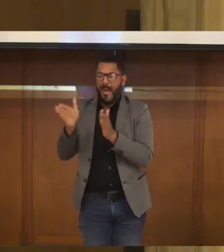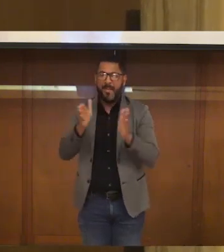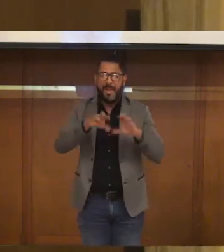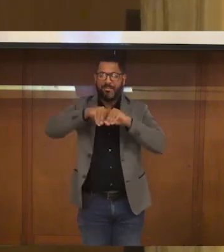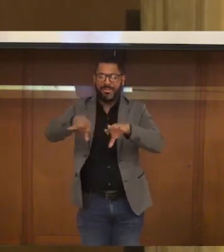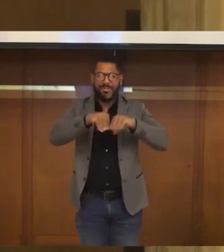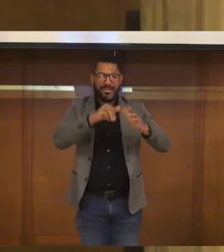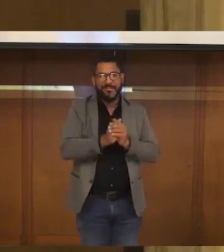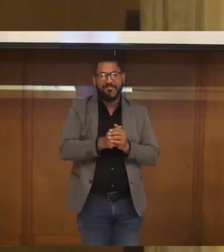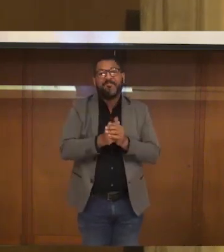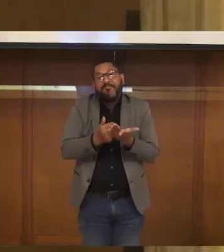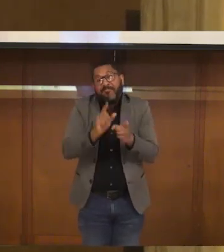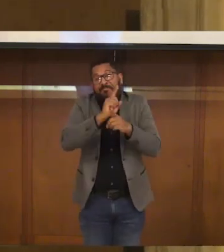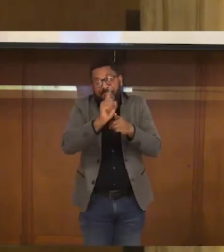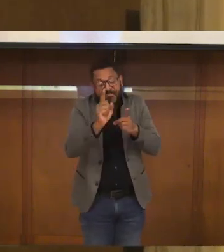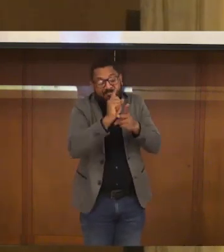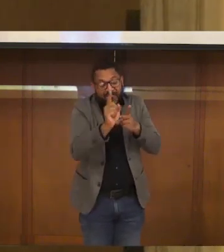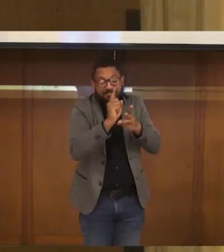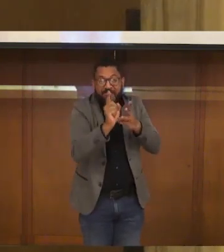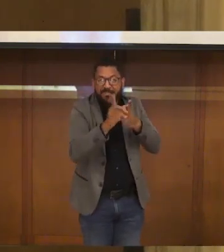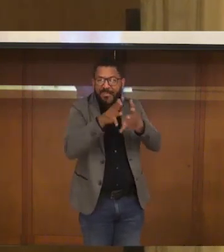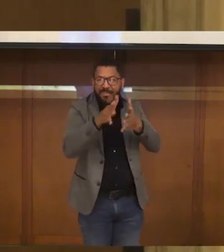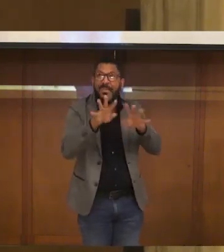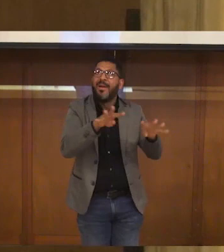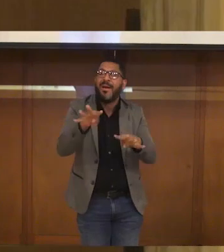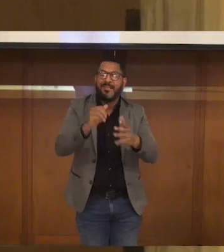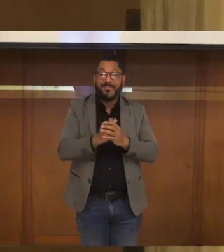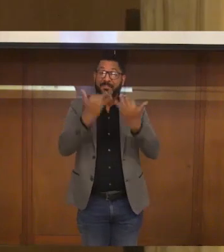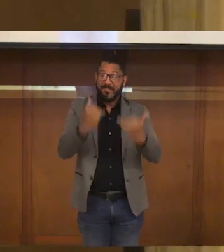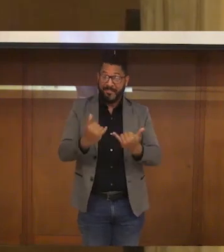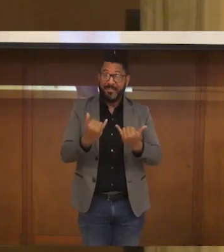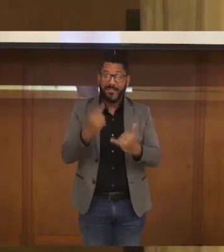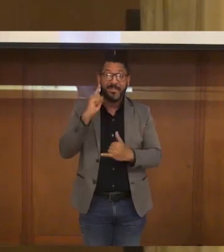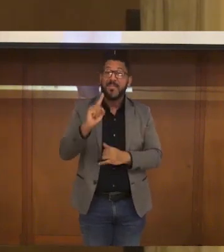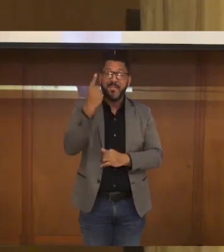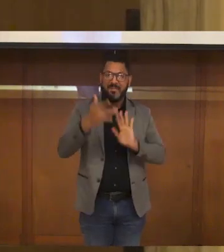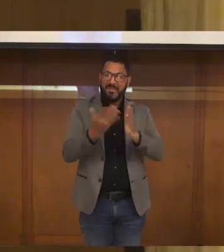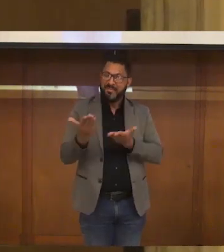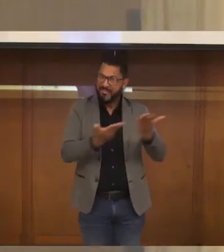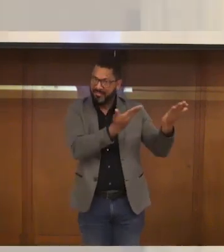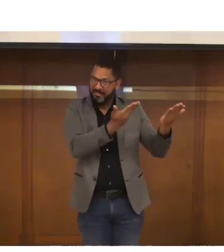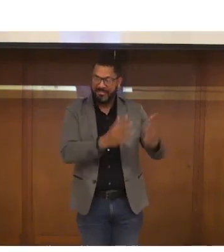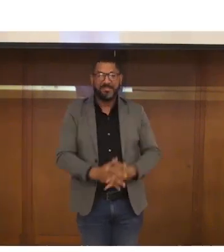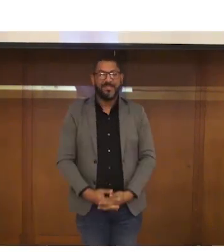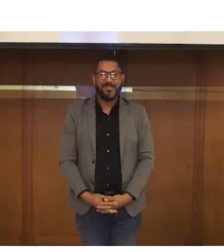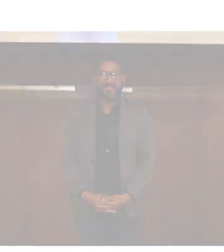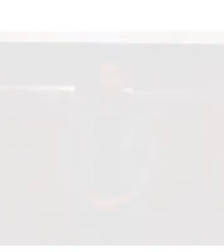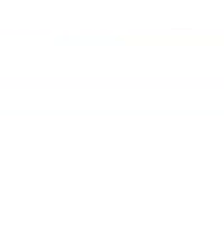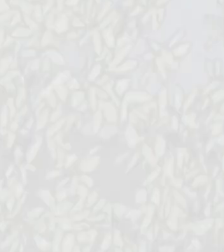van a recibir por entregas cada uno de los capítulos. Vamos a ver entonces ahora el capítulo. ¿Listo?